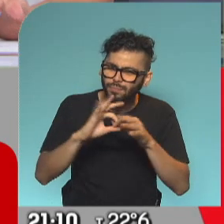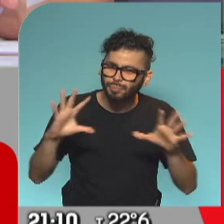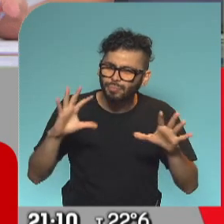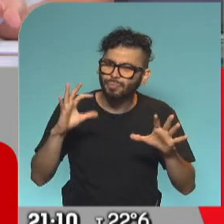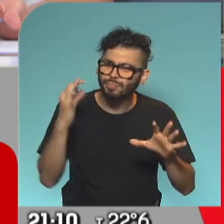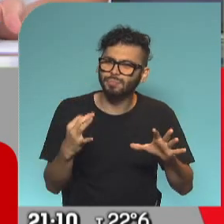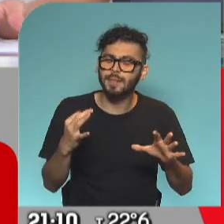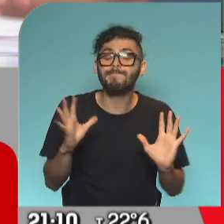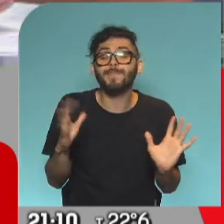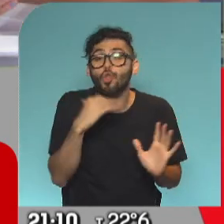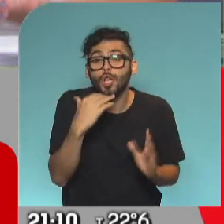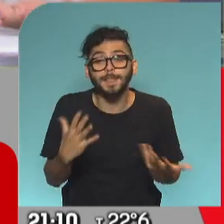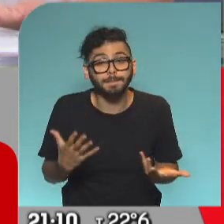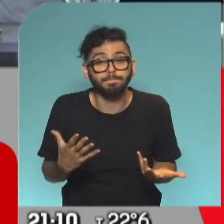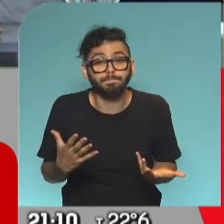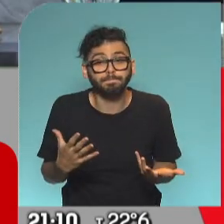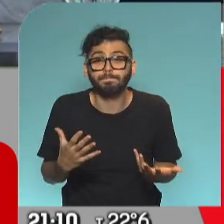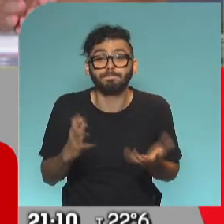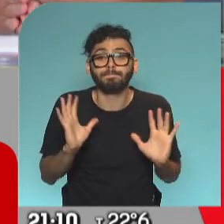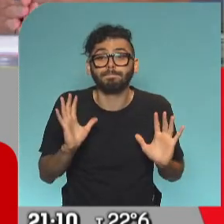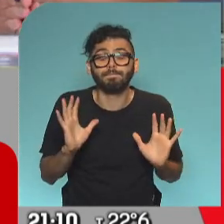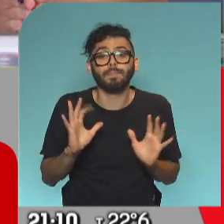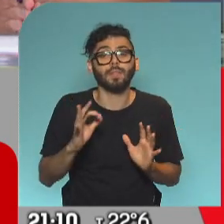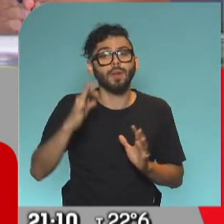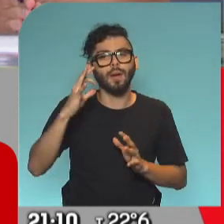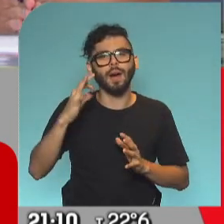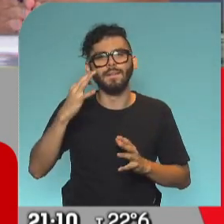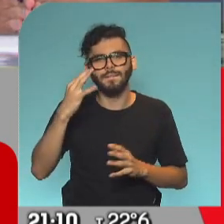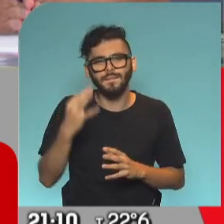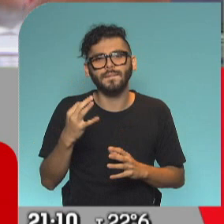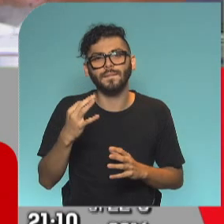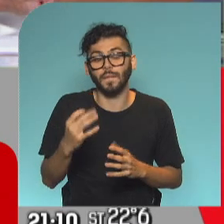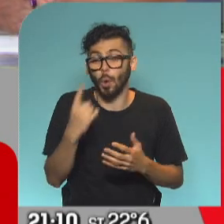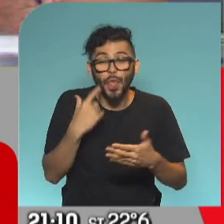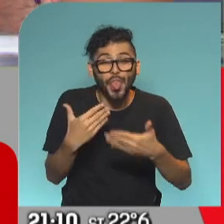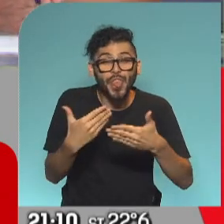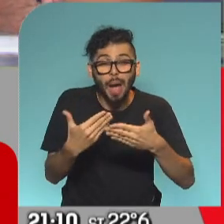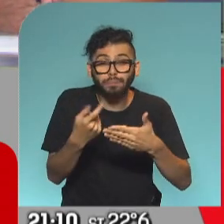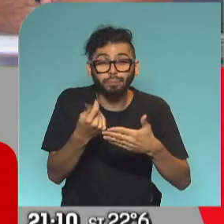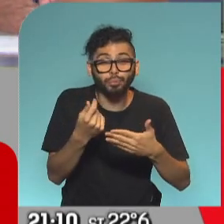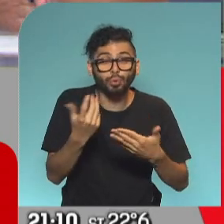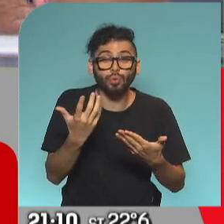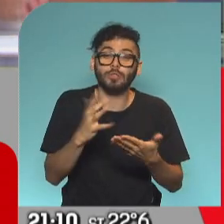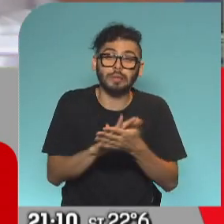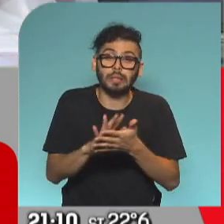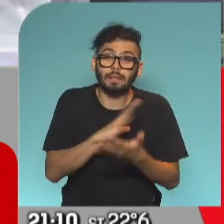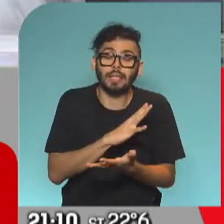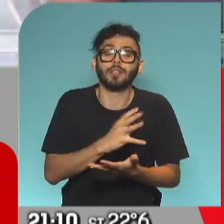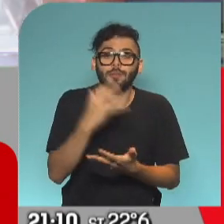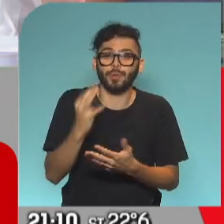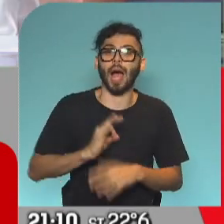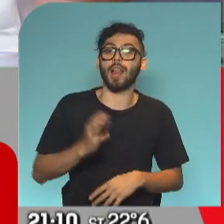eso, Todavía no me no. animo a decir eso, si bien... A días nomás. A ver, por un lado teníamos que considerar que el año pasado, en enero del año pasado, es cuando fue